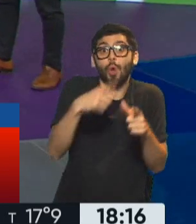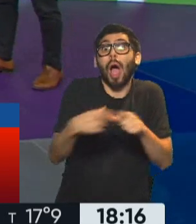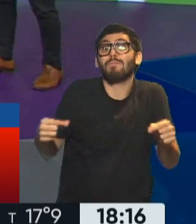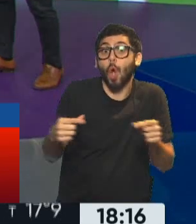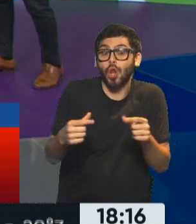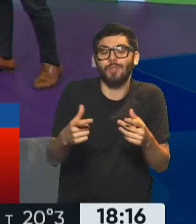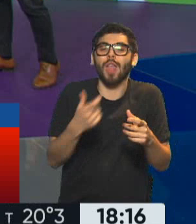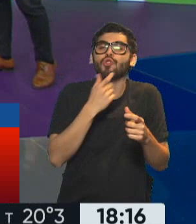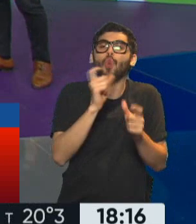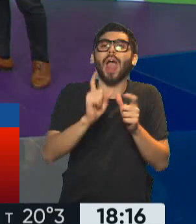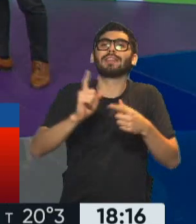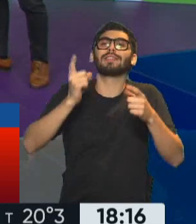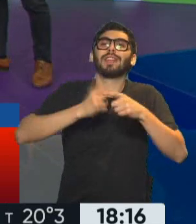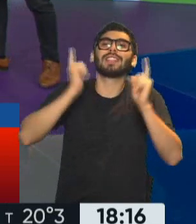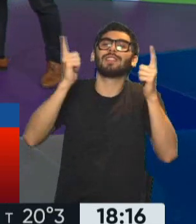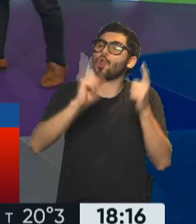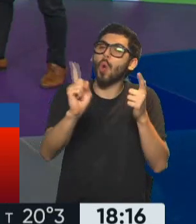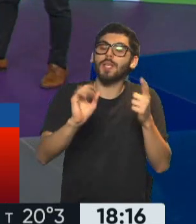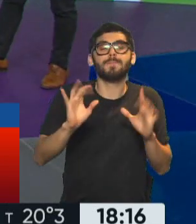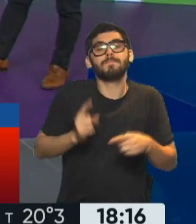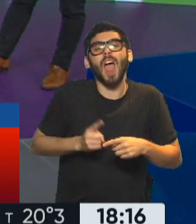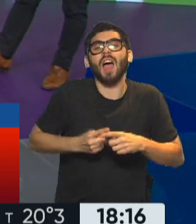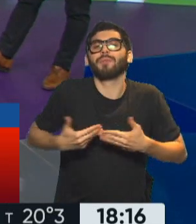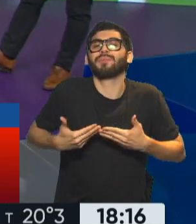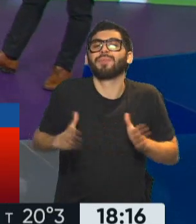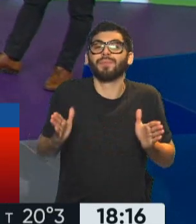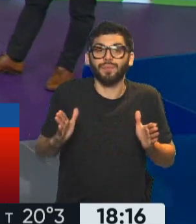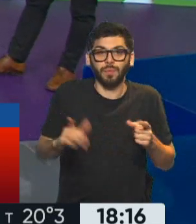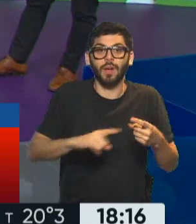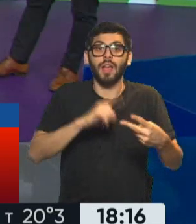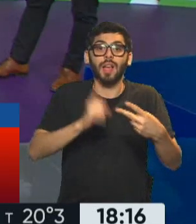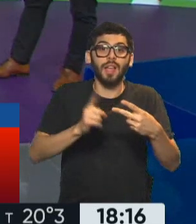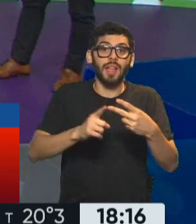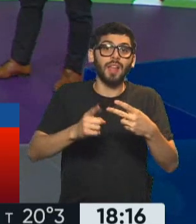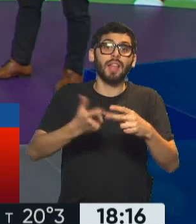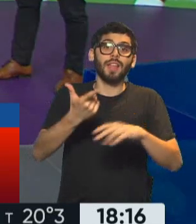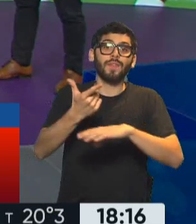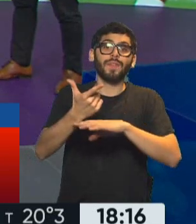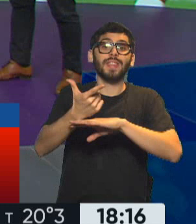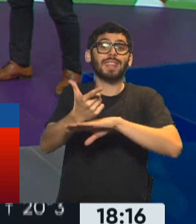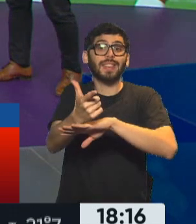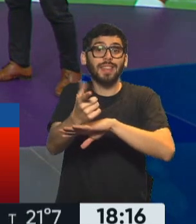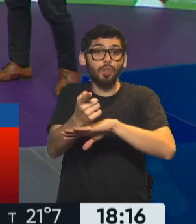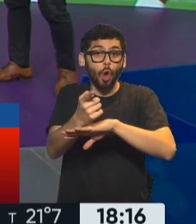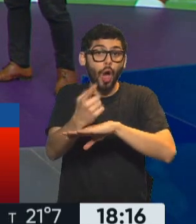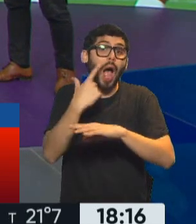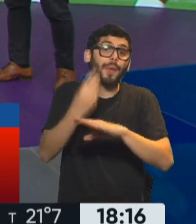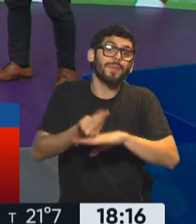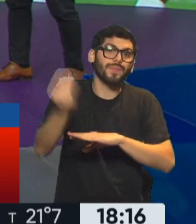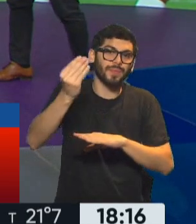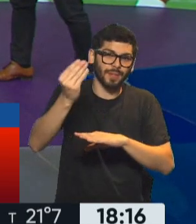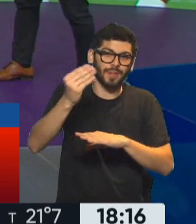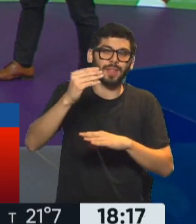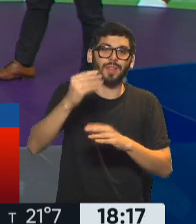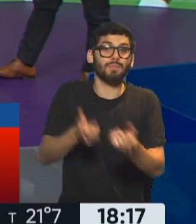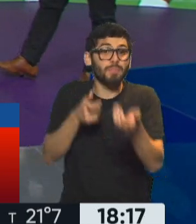presentación en tiro de fernanda ruso con carabina diez metros después voley de playa asad capogrosso frente a